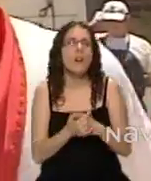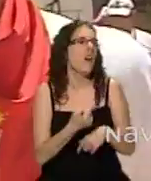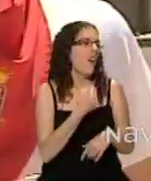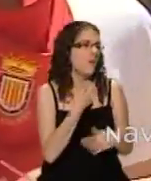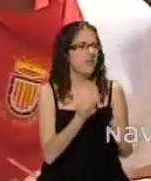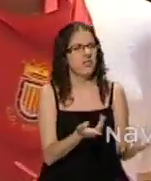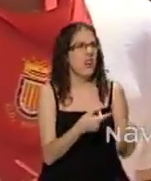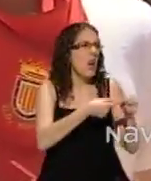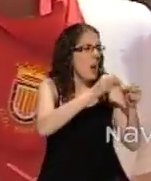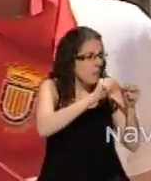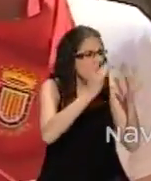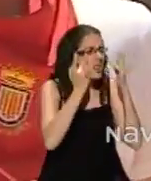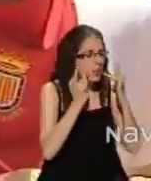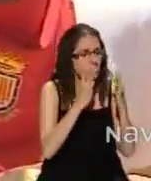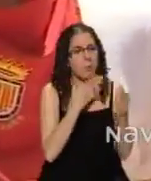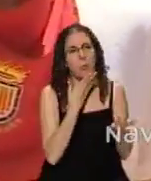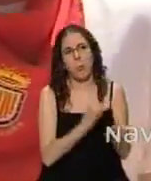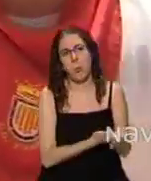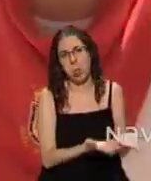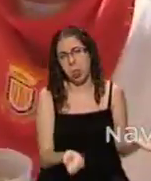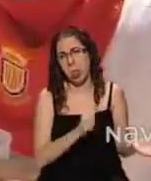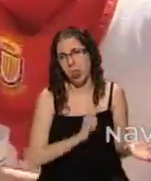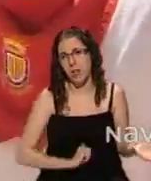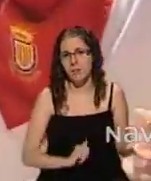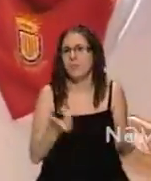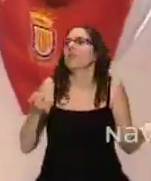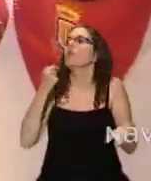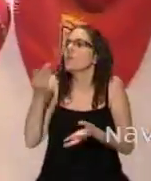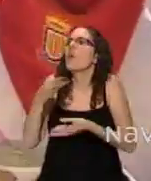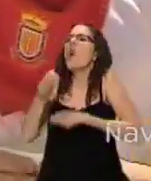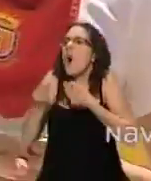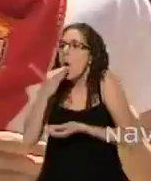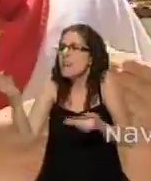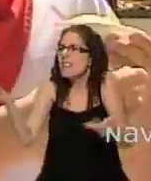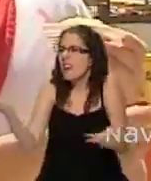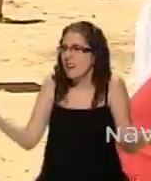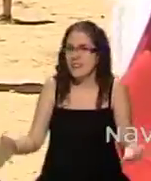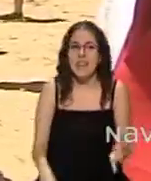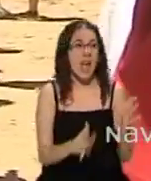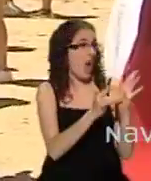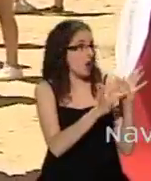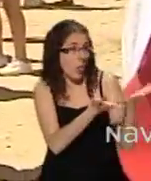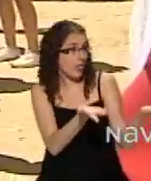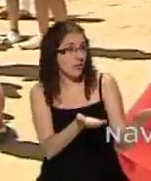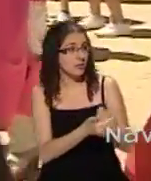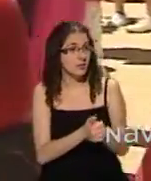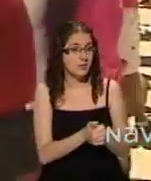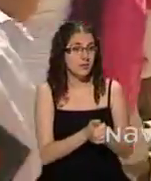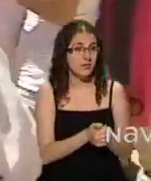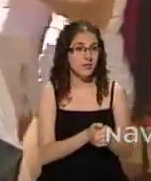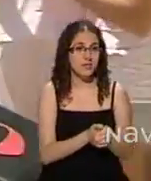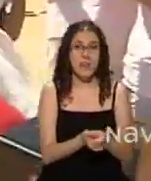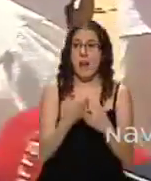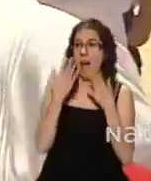¿Te da pereza pelarlas? Entonces, ¿qué vas a comer tú de la paella? Paella, el arroz. Igual va a salir eso en la tele. ¡Claro!